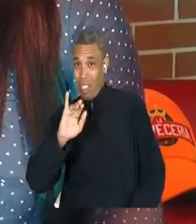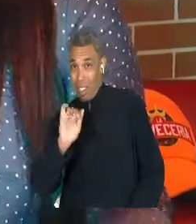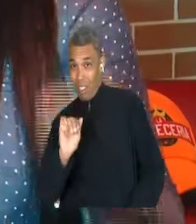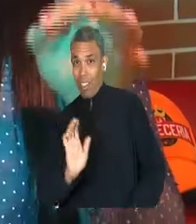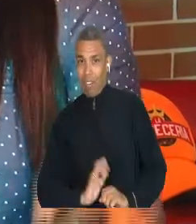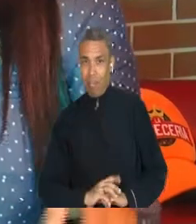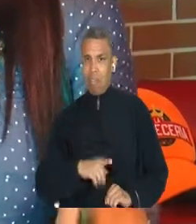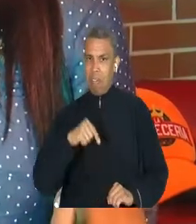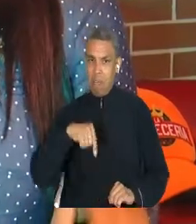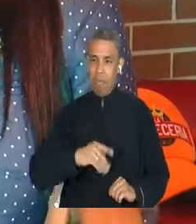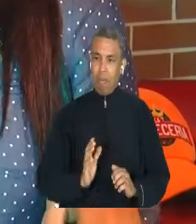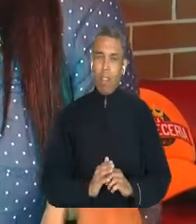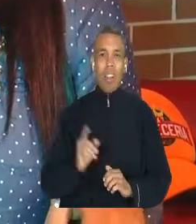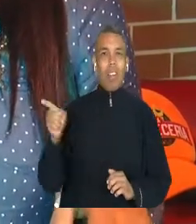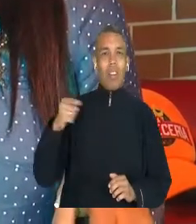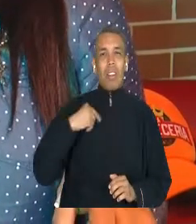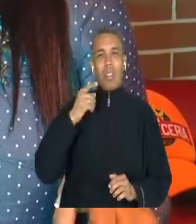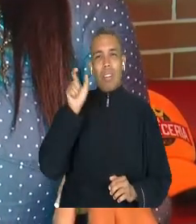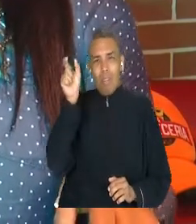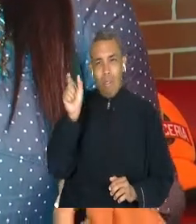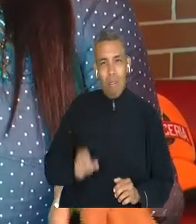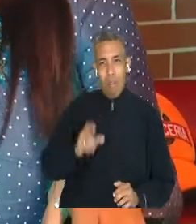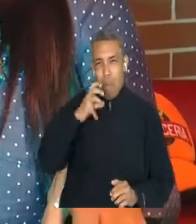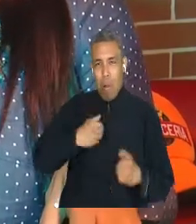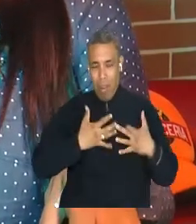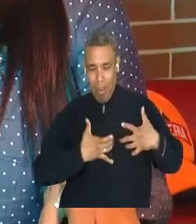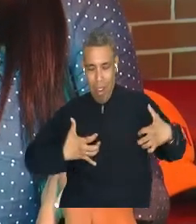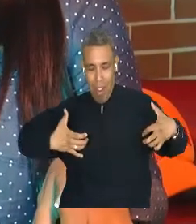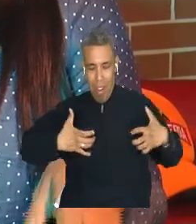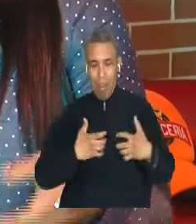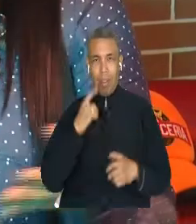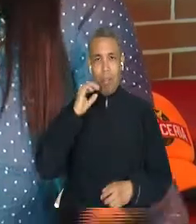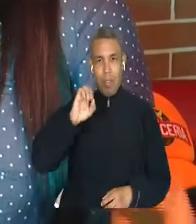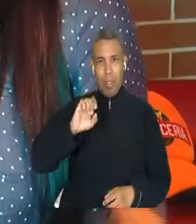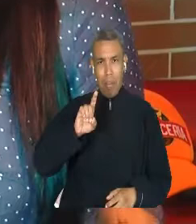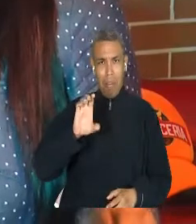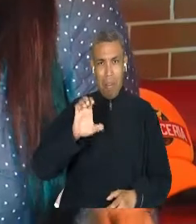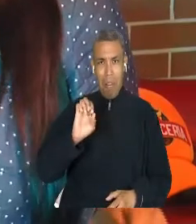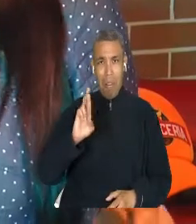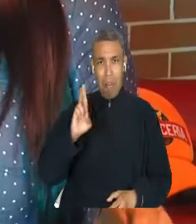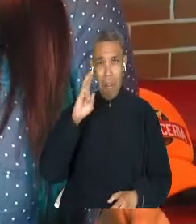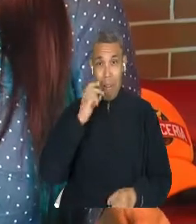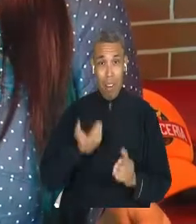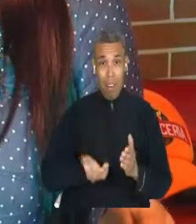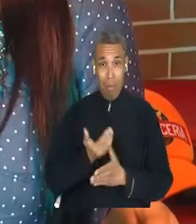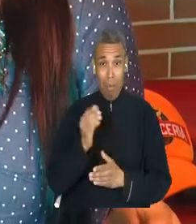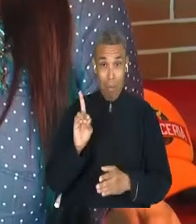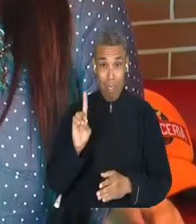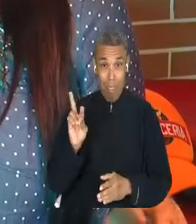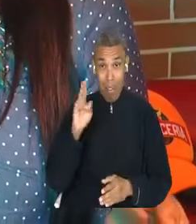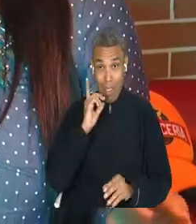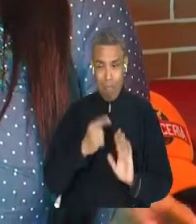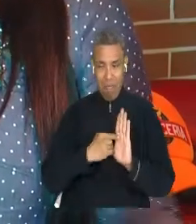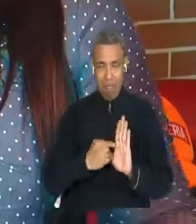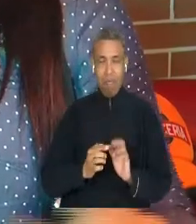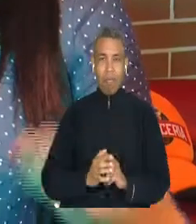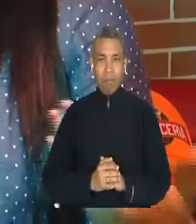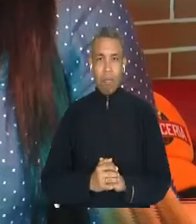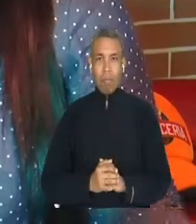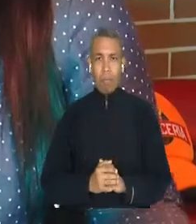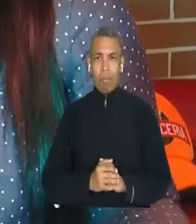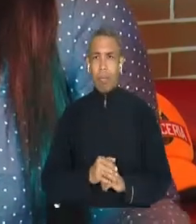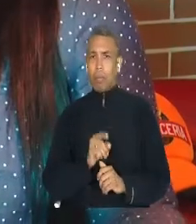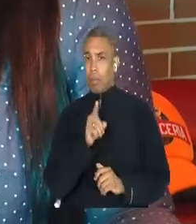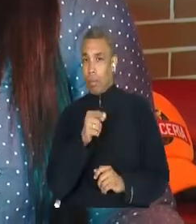deleitando a todas las personas que estarán en la noche de hoy aquí en la cervecería. Pero la cervecería no solamente es un establecimiento para usted venir